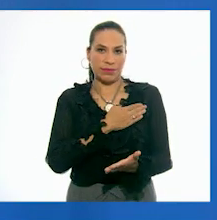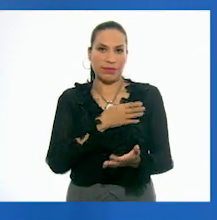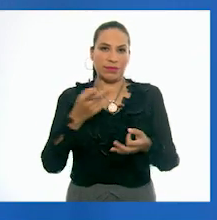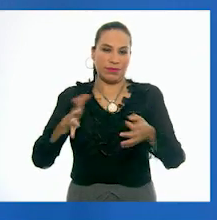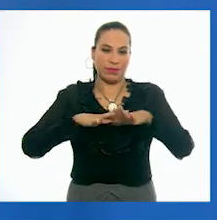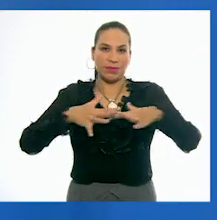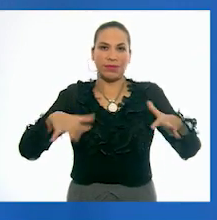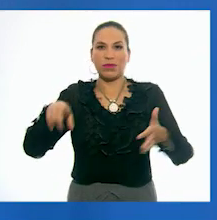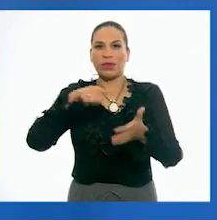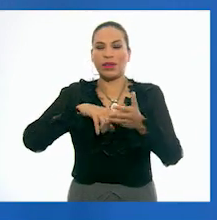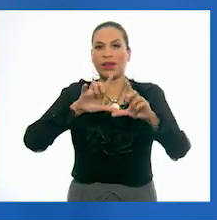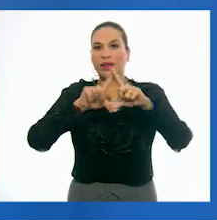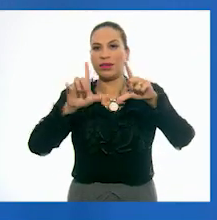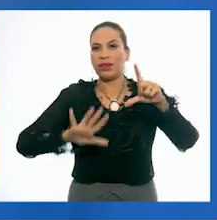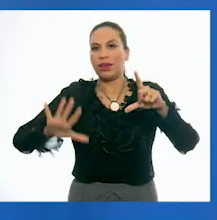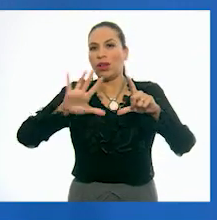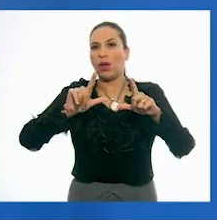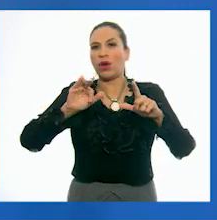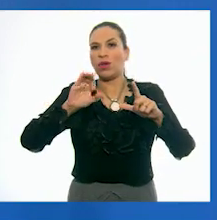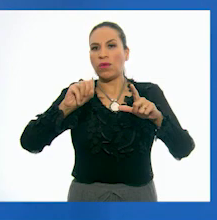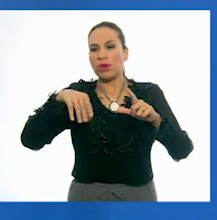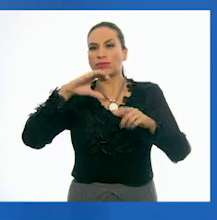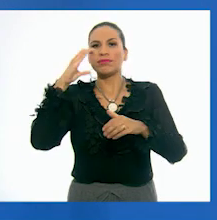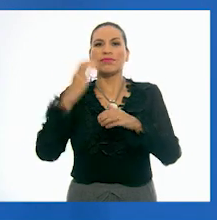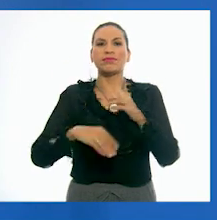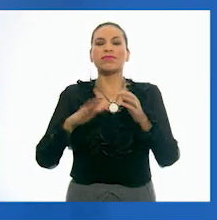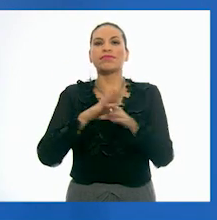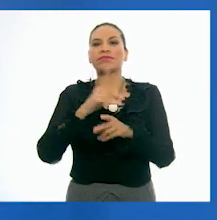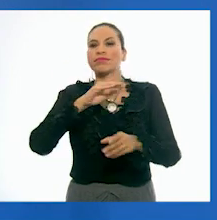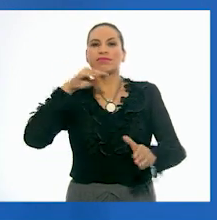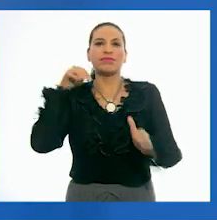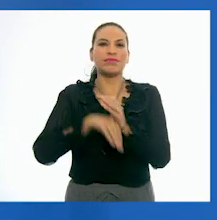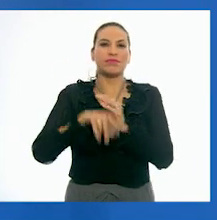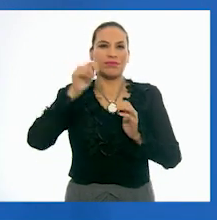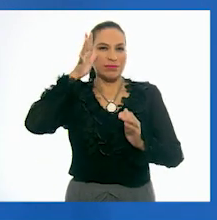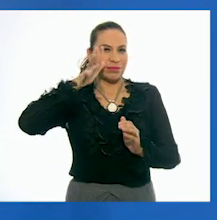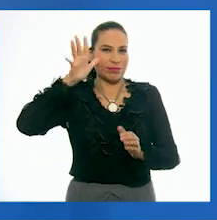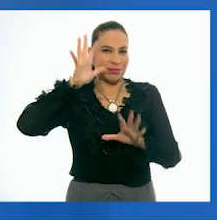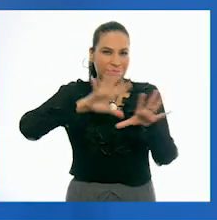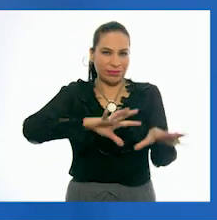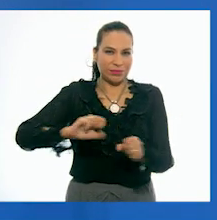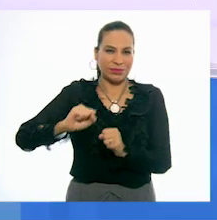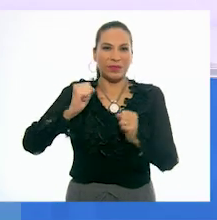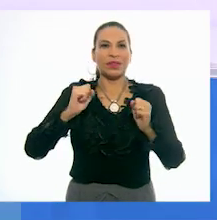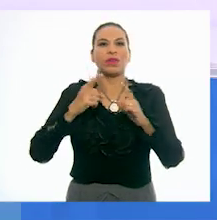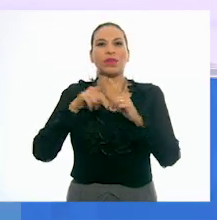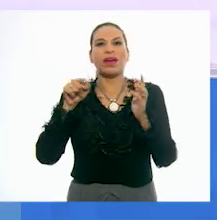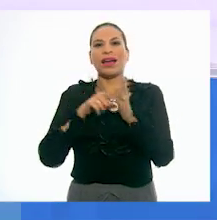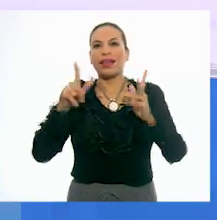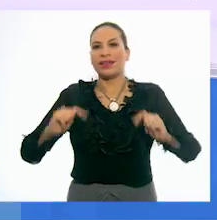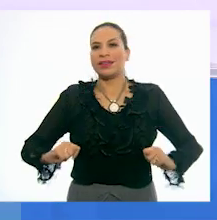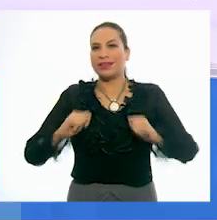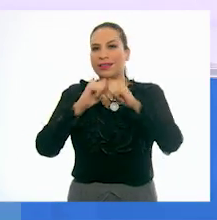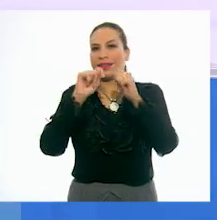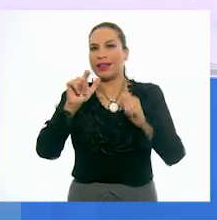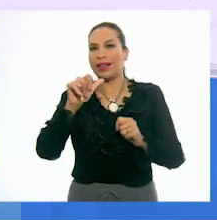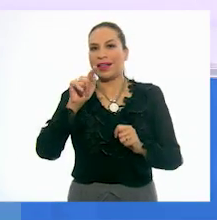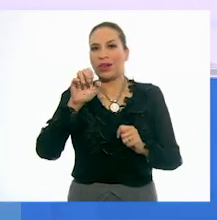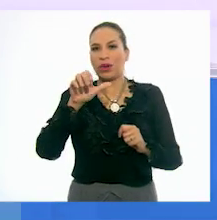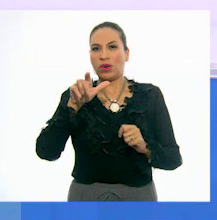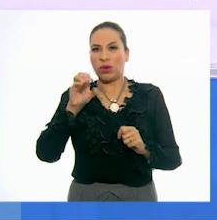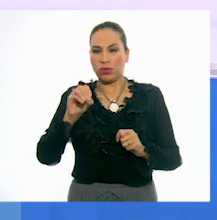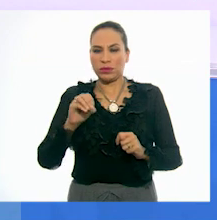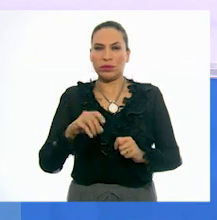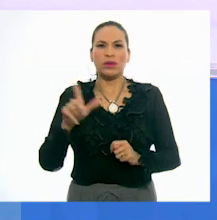las costas del Golfo de México y concluyó con la caída de México, Tenochtitlán y Tlatelolco. Muy bien,